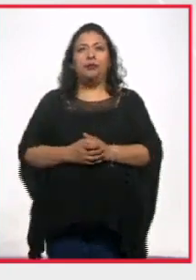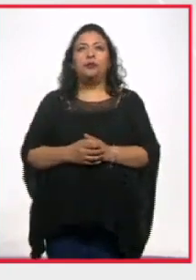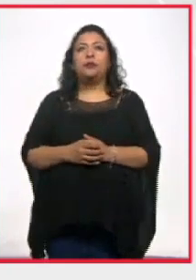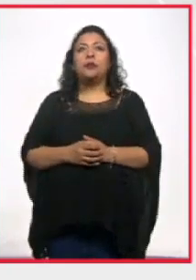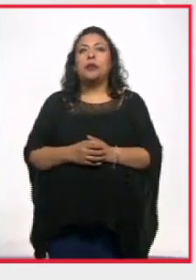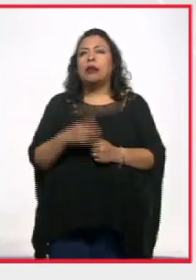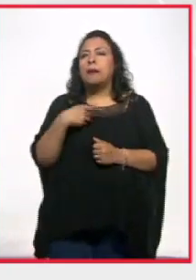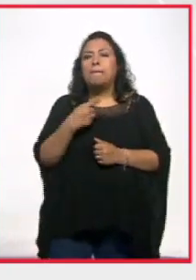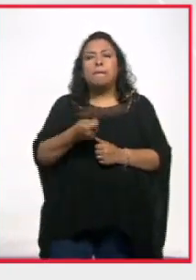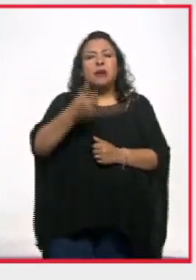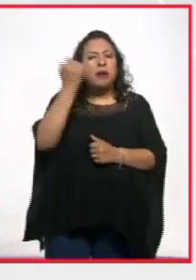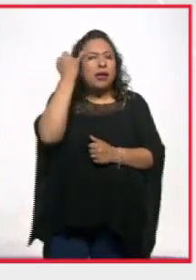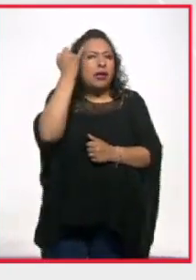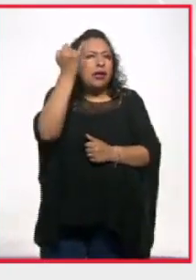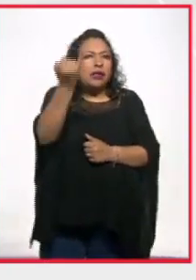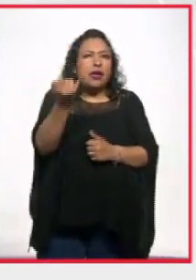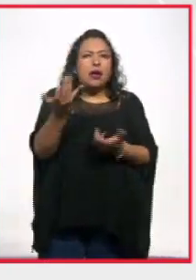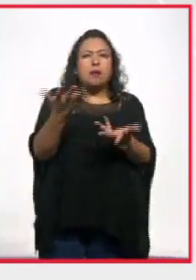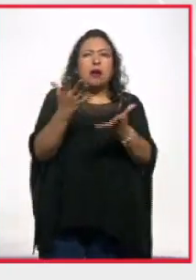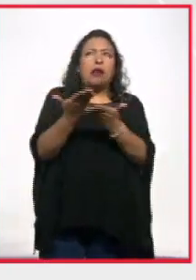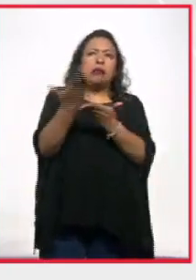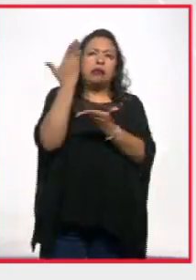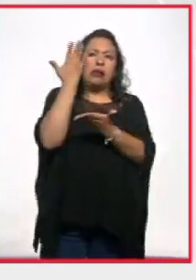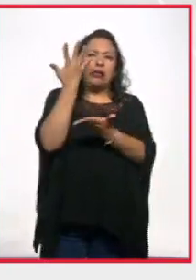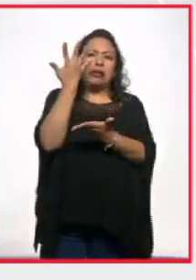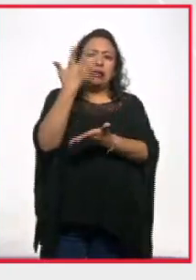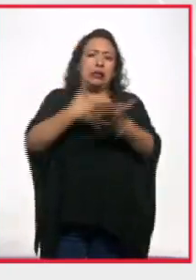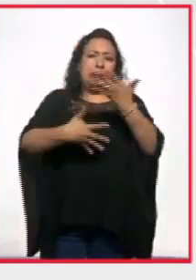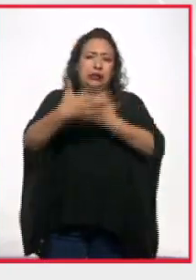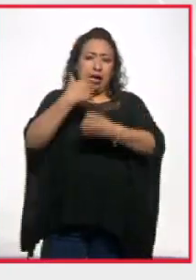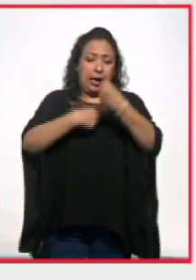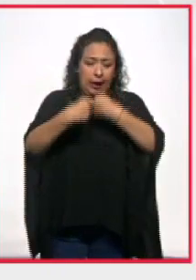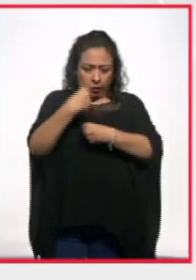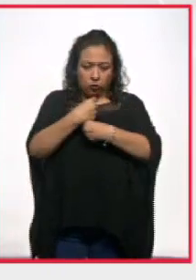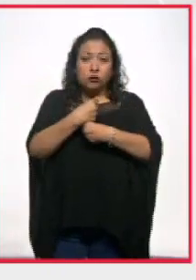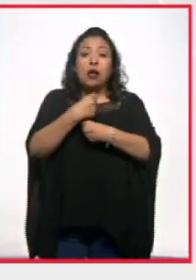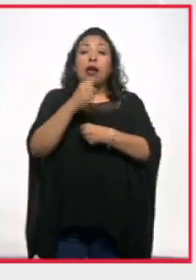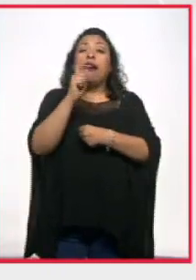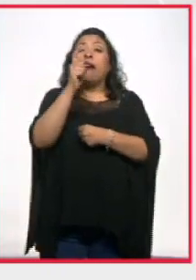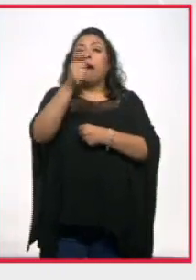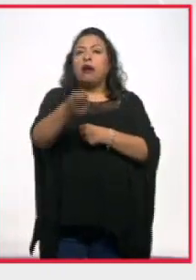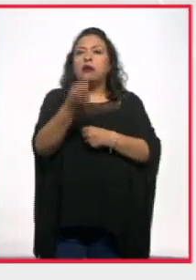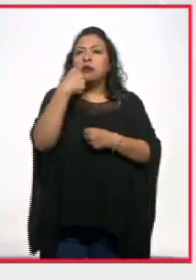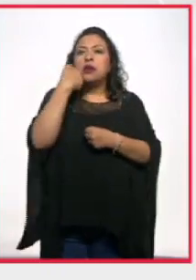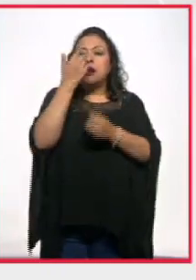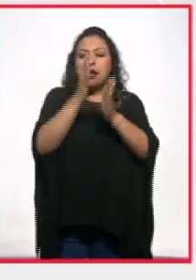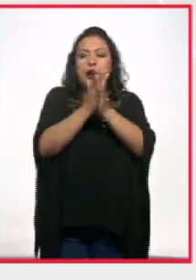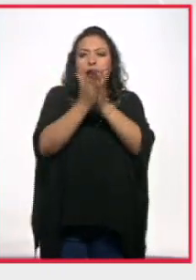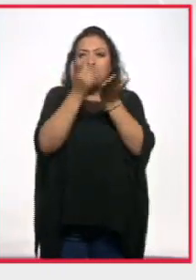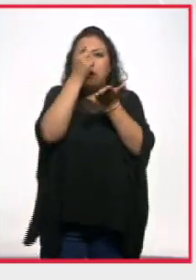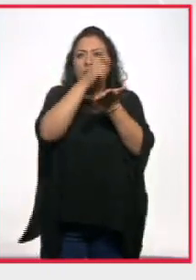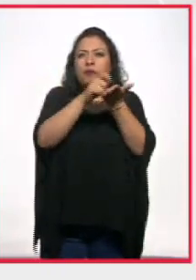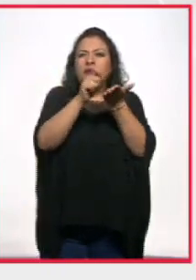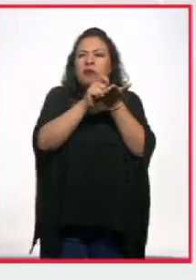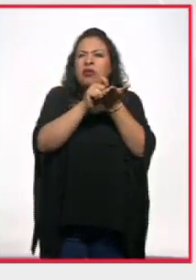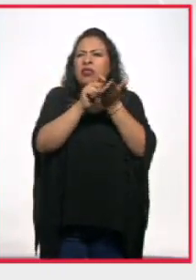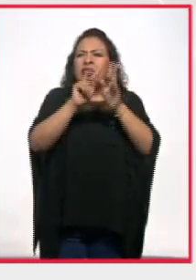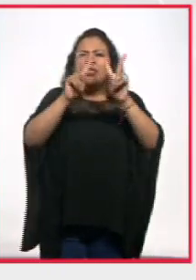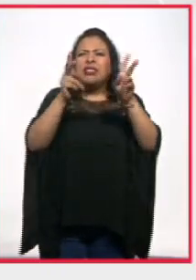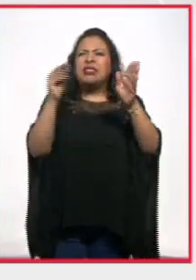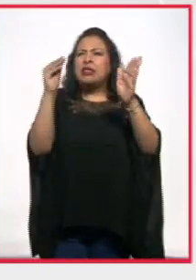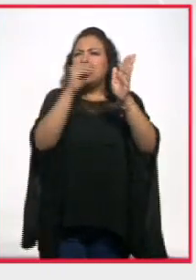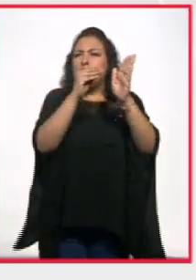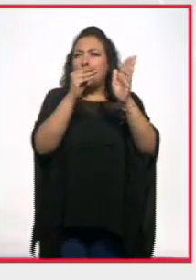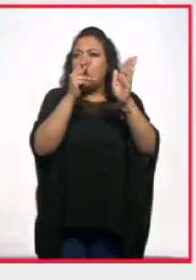La primera idea vino hace más o menos 15 años y era escribir un libro cuyo título fuera una palabra que no